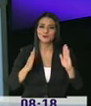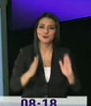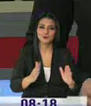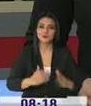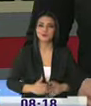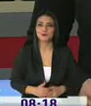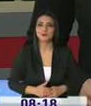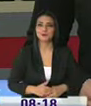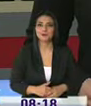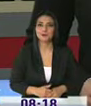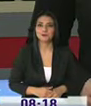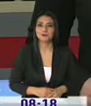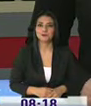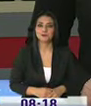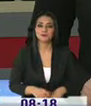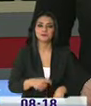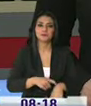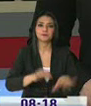comunidad.